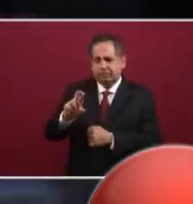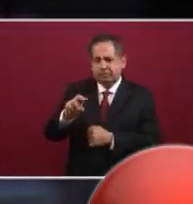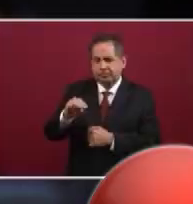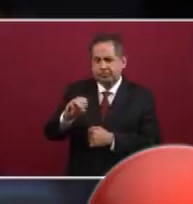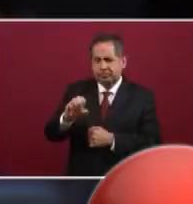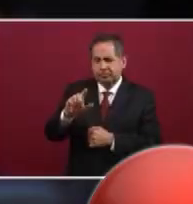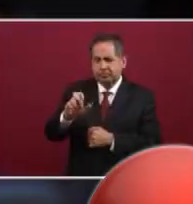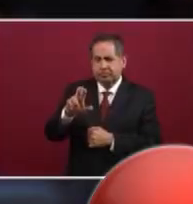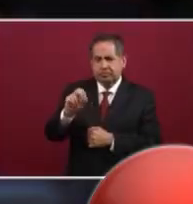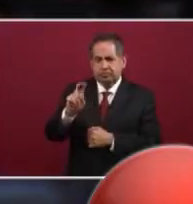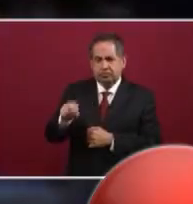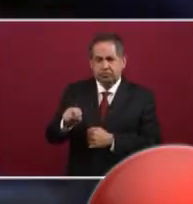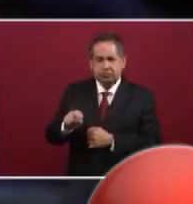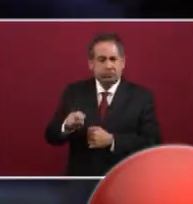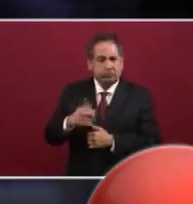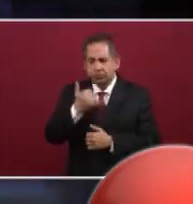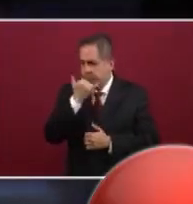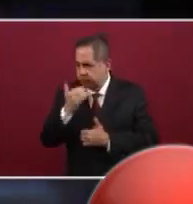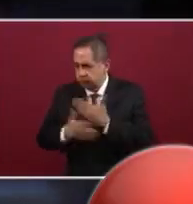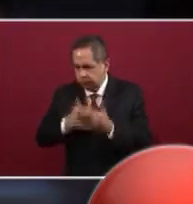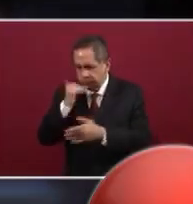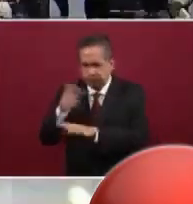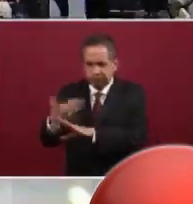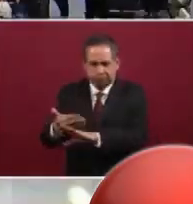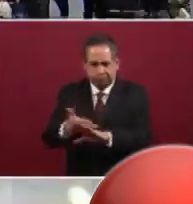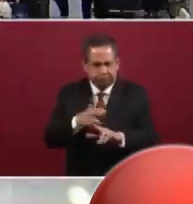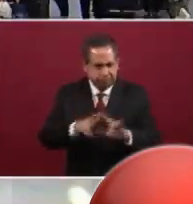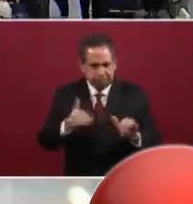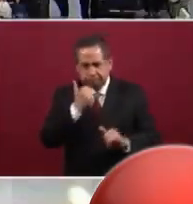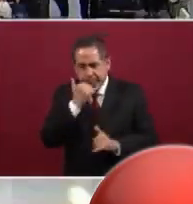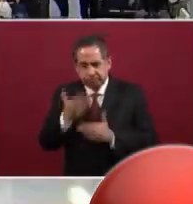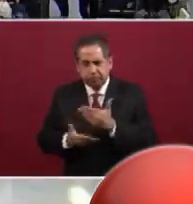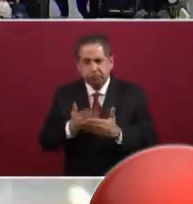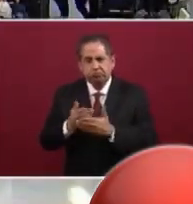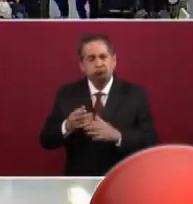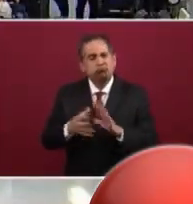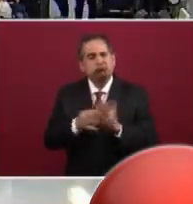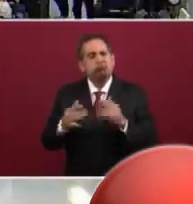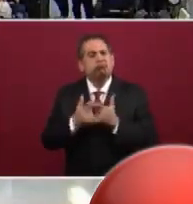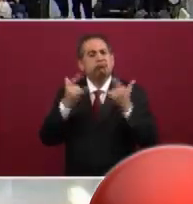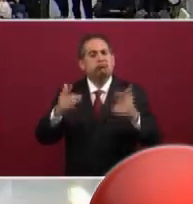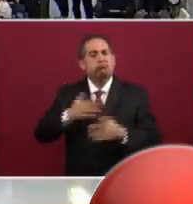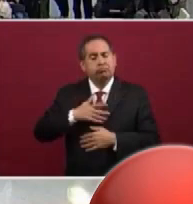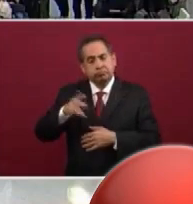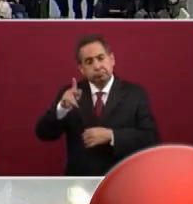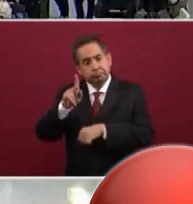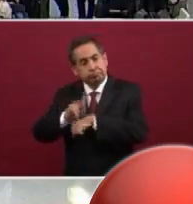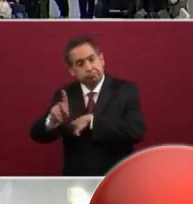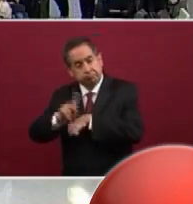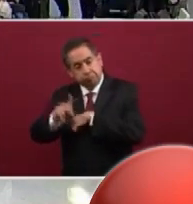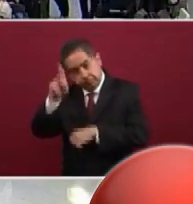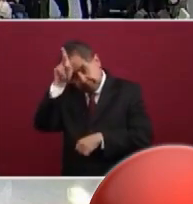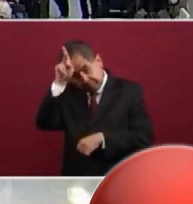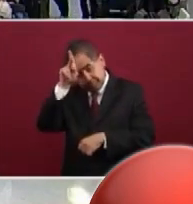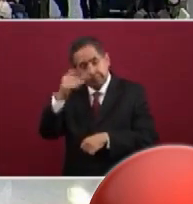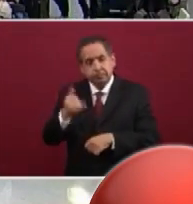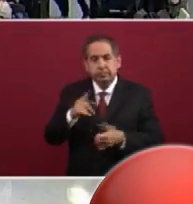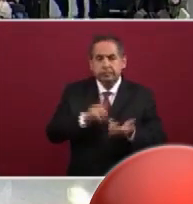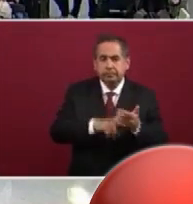con el perdón, porque no quiero ofender a nadie aquí, simplemente contar la historia de que Perú y México pareciera